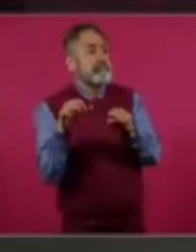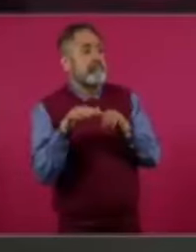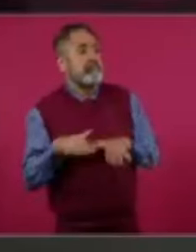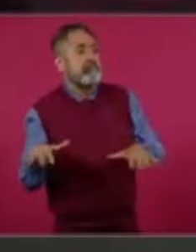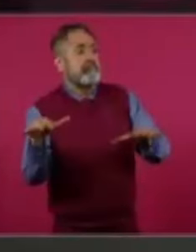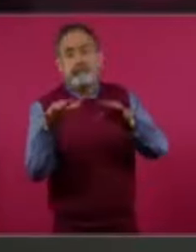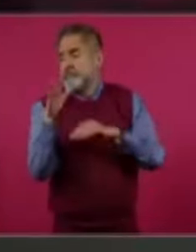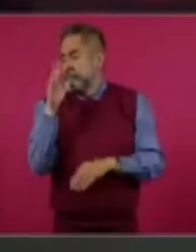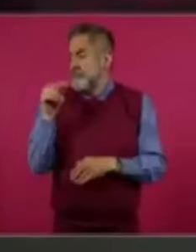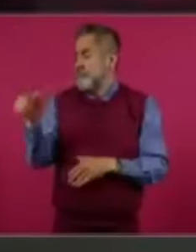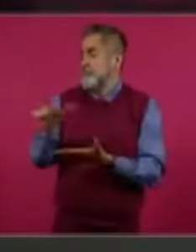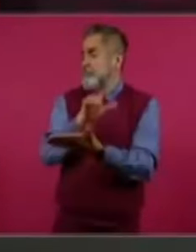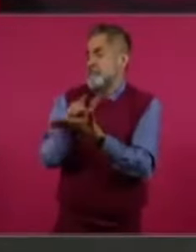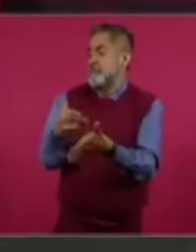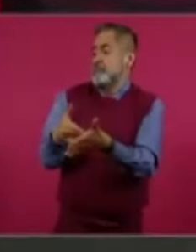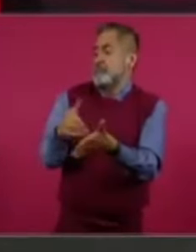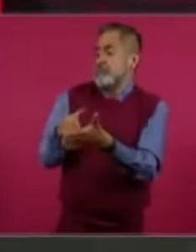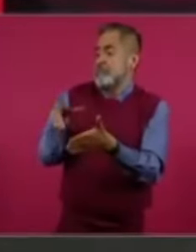porque